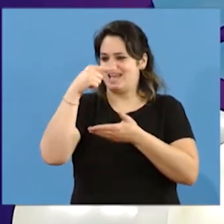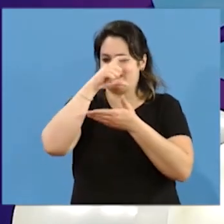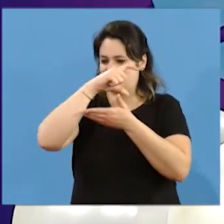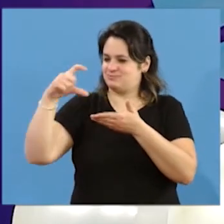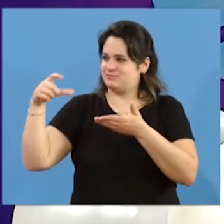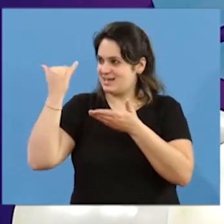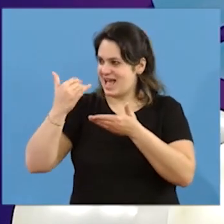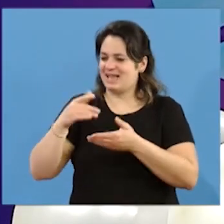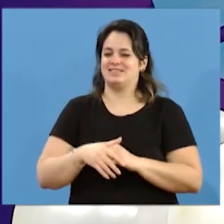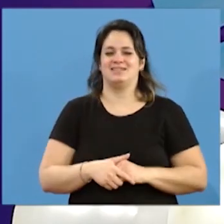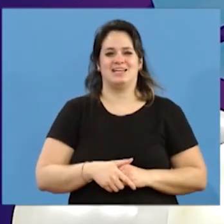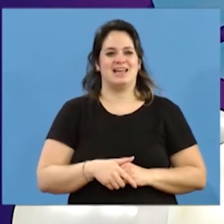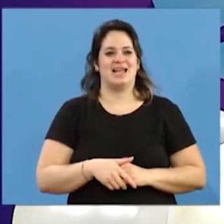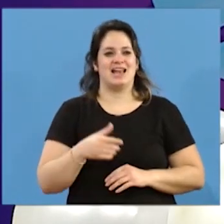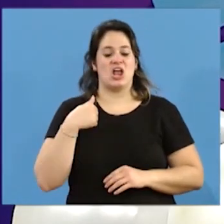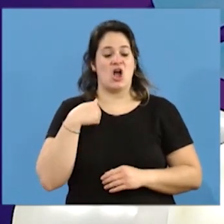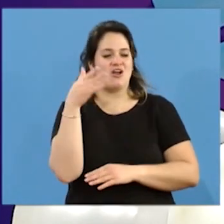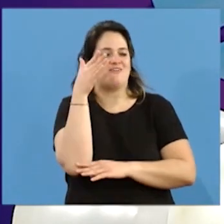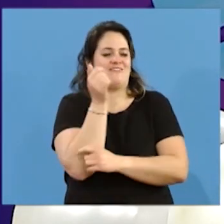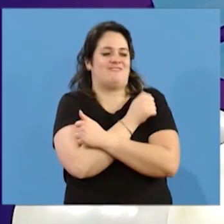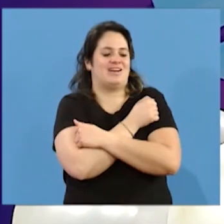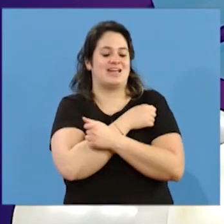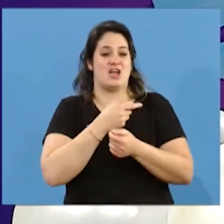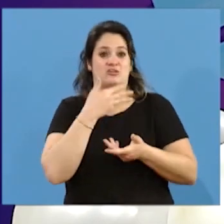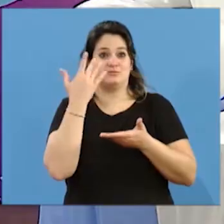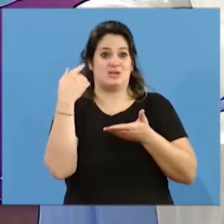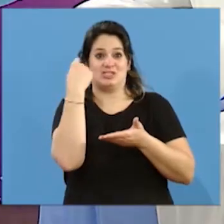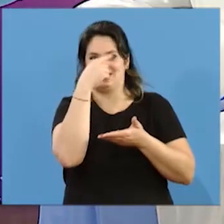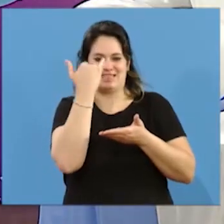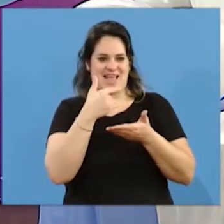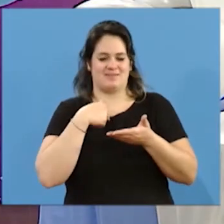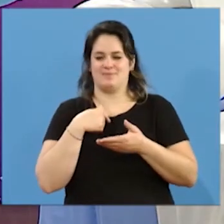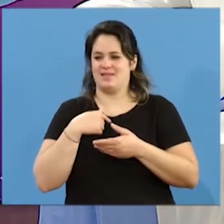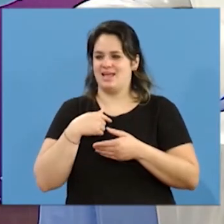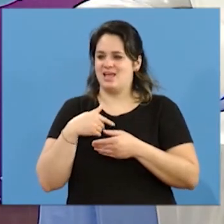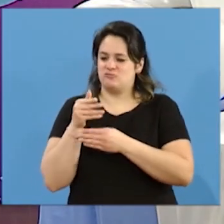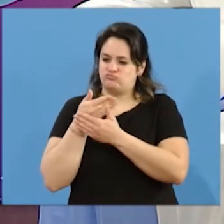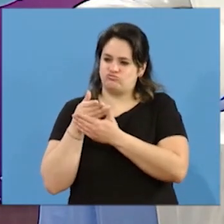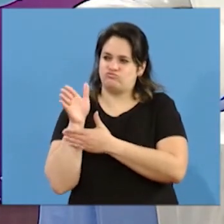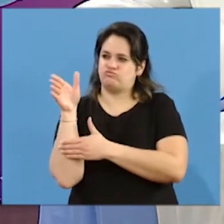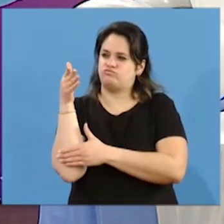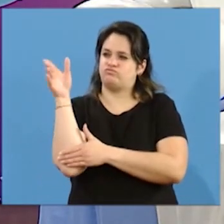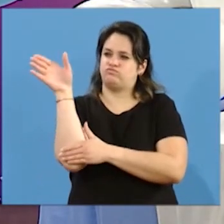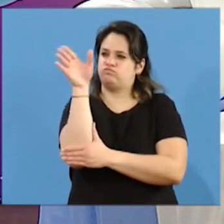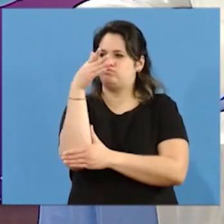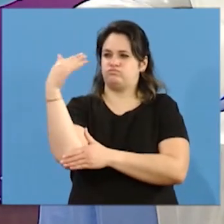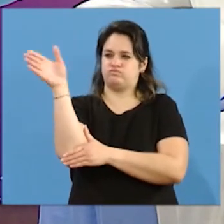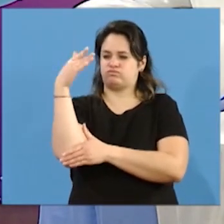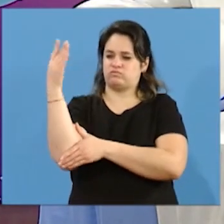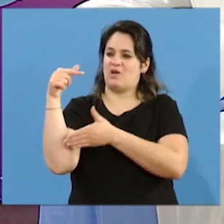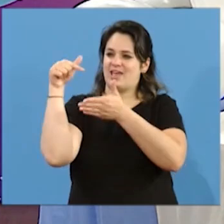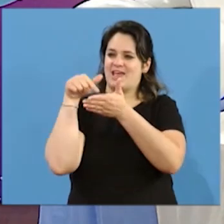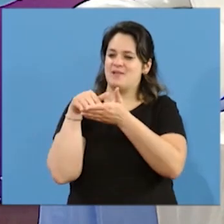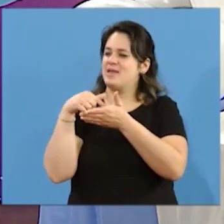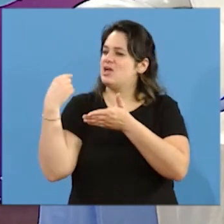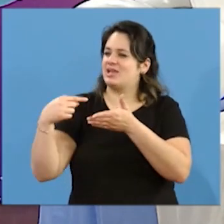bandera que yo quiero tiene el cielo en su color. Tiene alas, tiene vuelo y en el